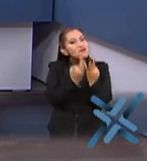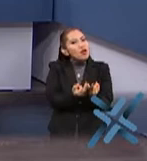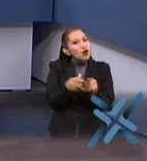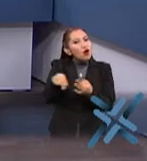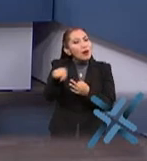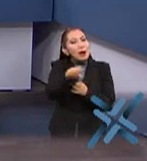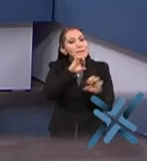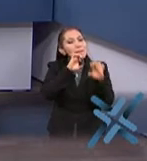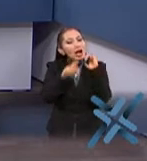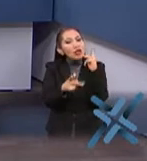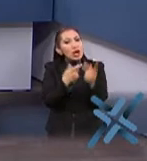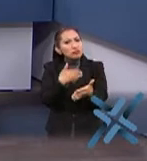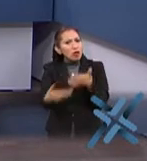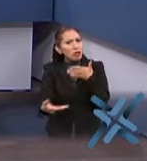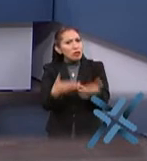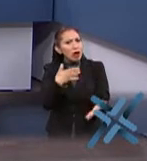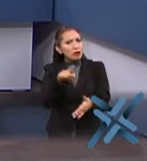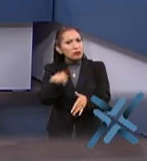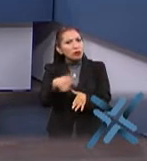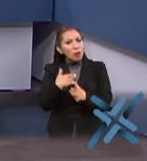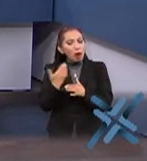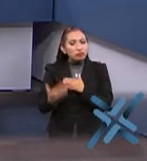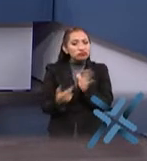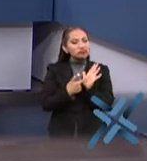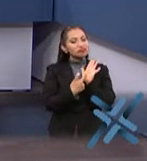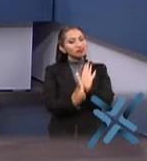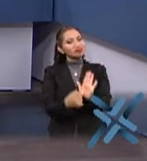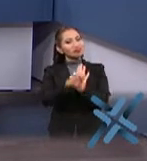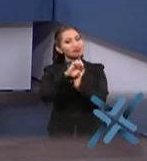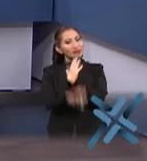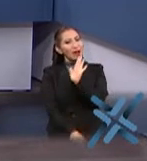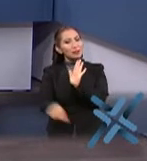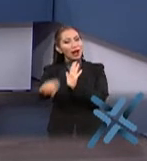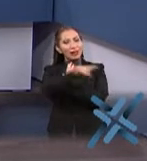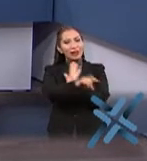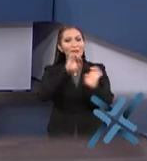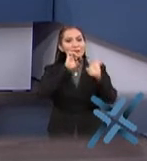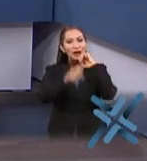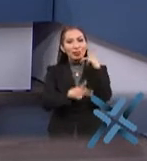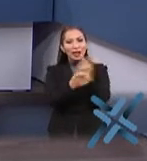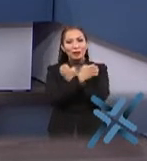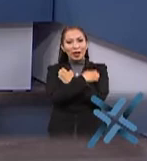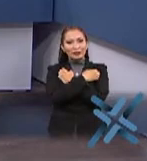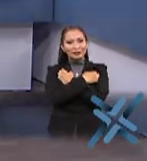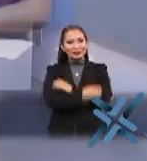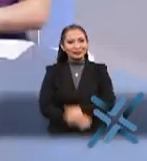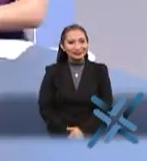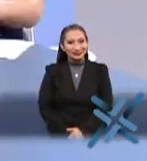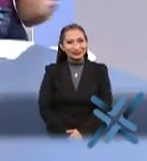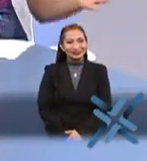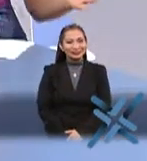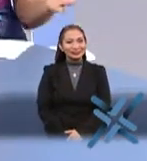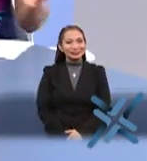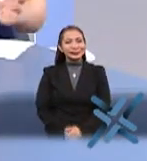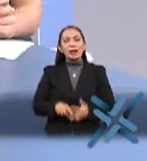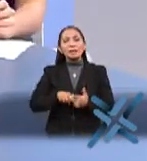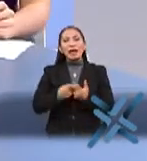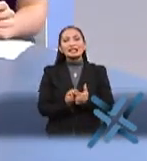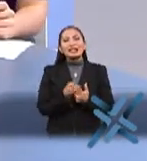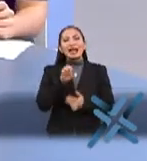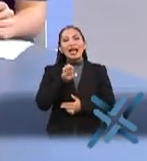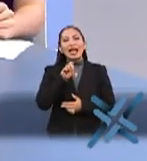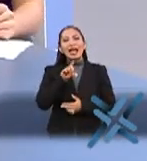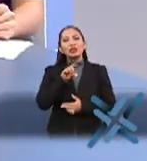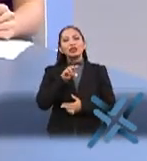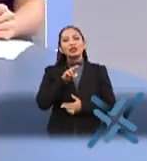de periodismo de vanguardia, marcando una tendencia, por supuesto, en el periodismo educativo. Vamos a empezar con